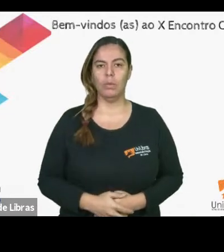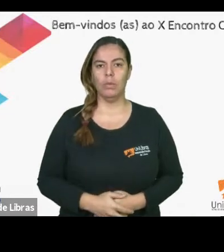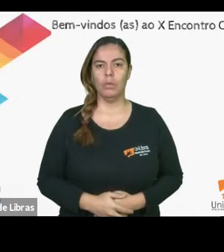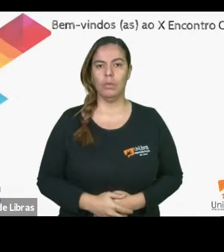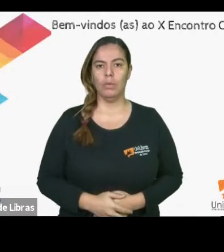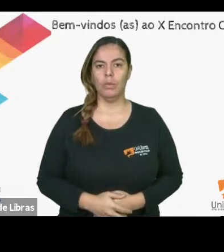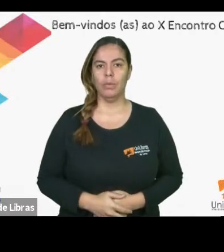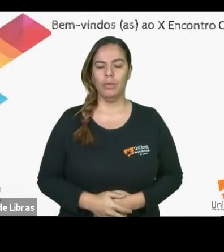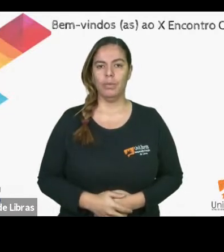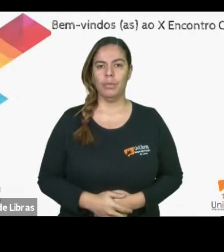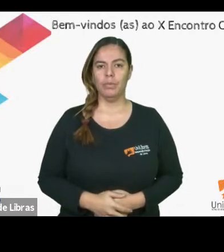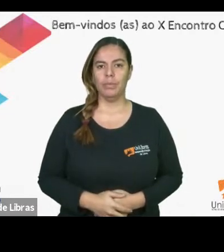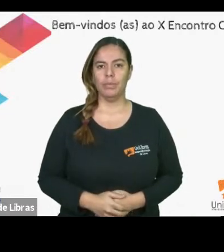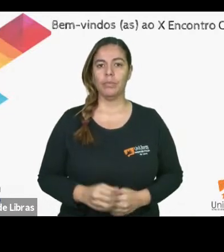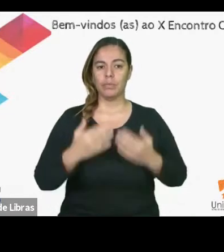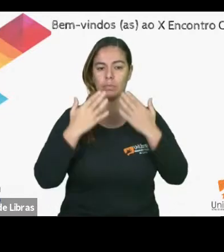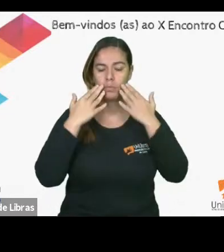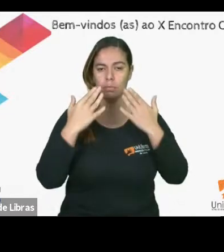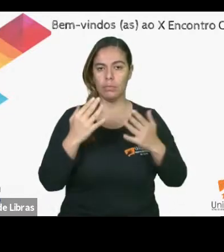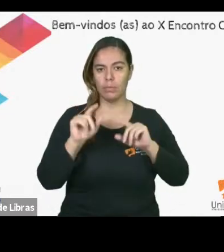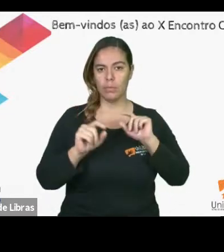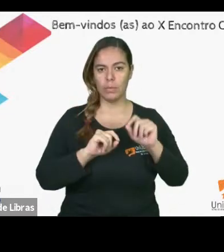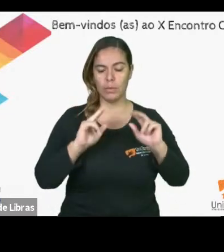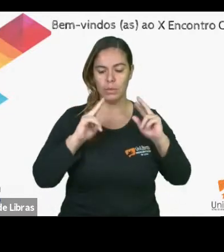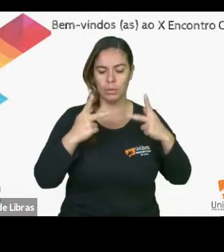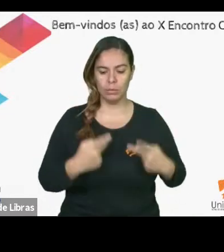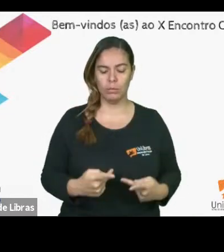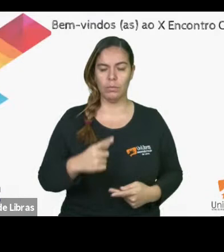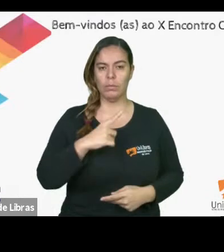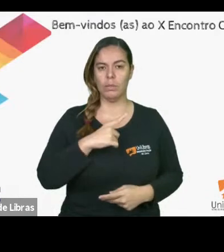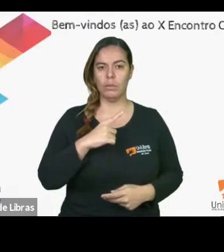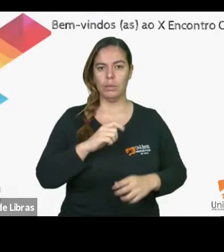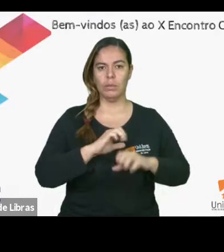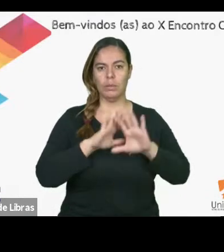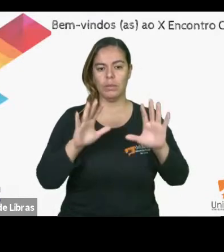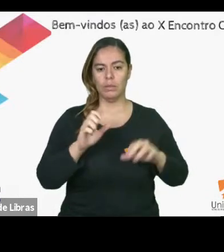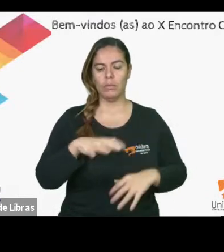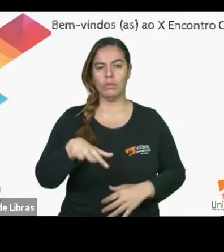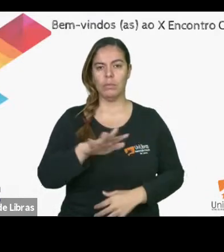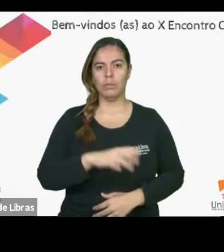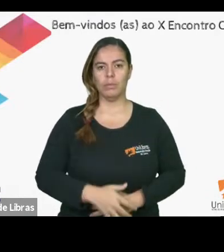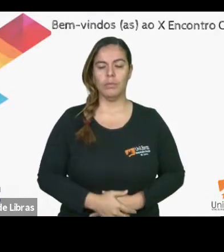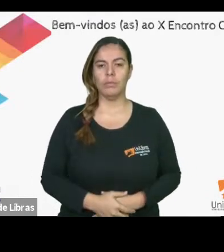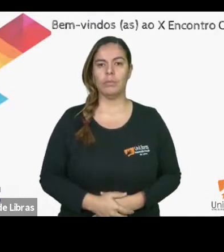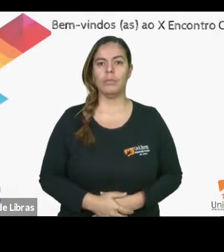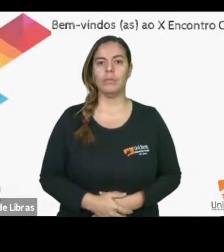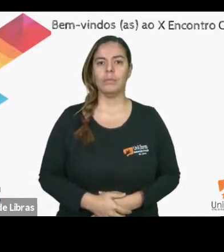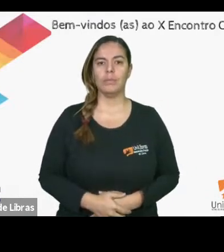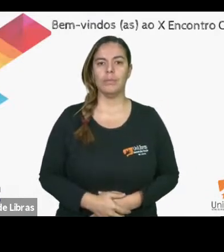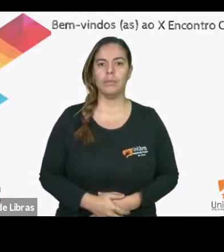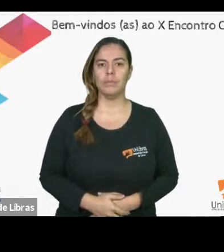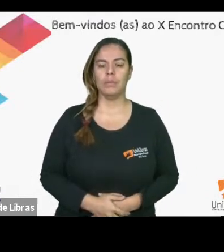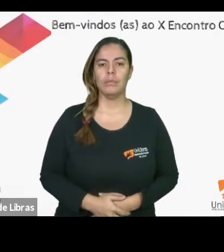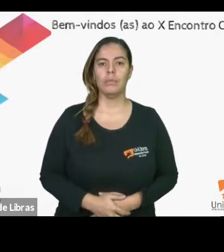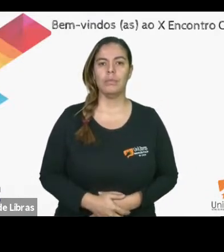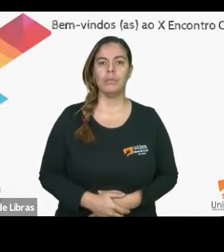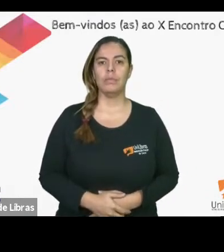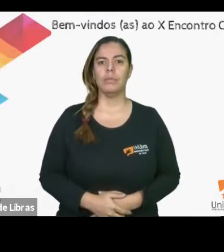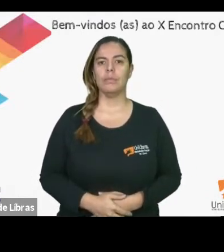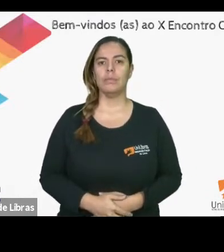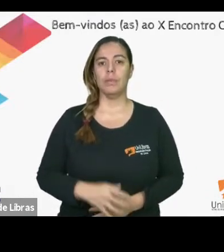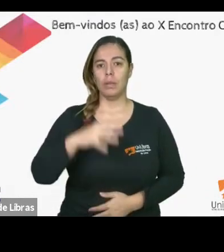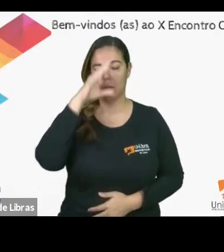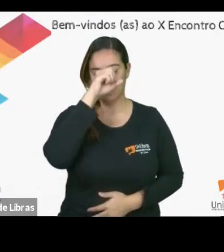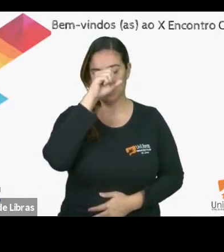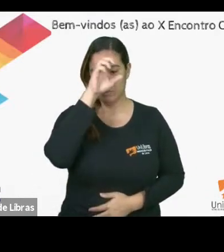Y eso trasunta a todo lo que los humanos hacen, claro, pasa así. El aprendizaje se